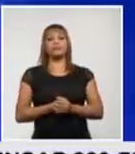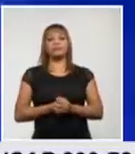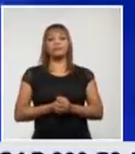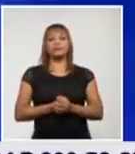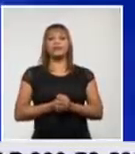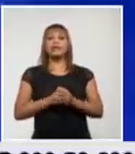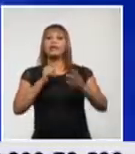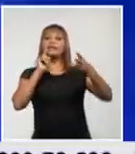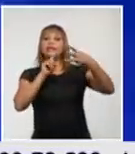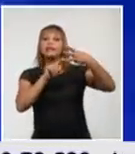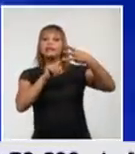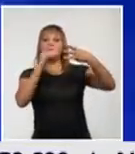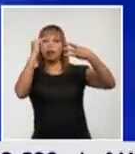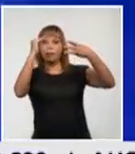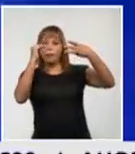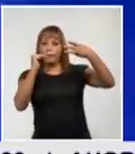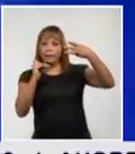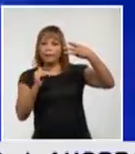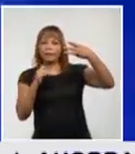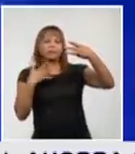es natural,